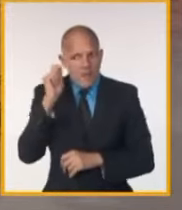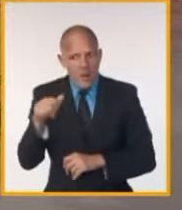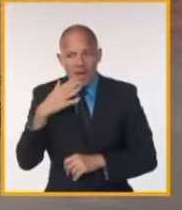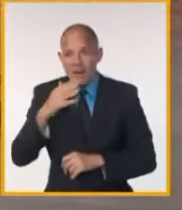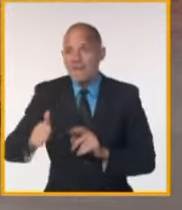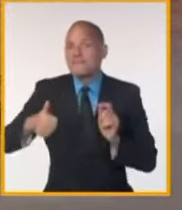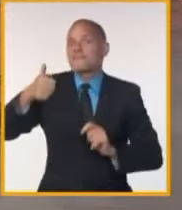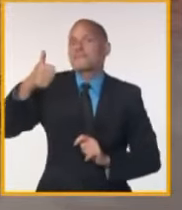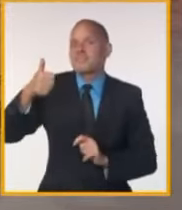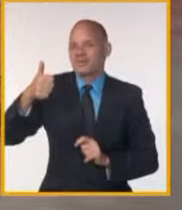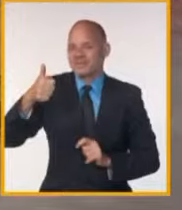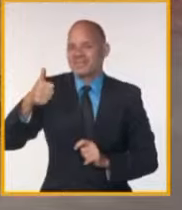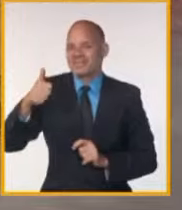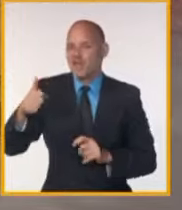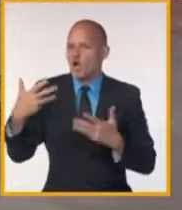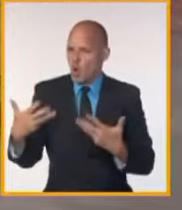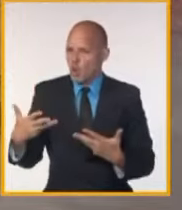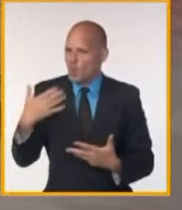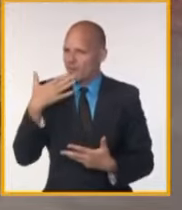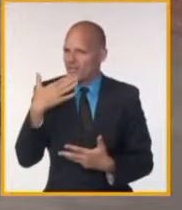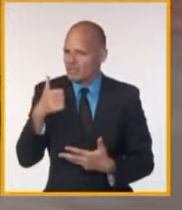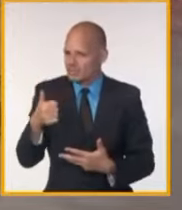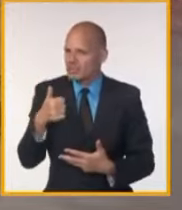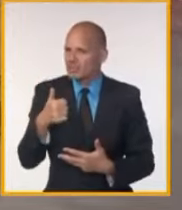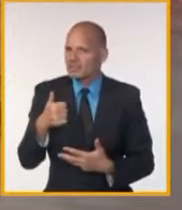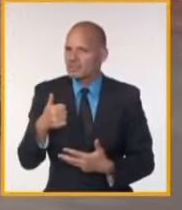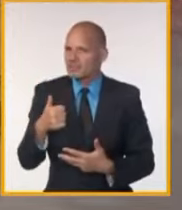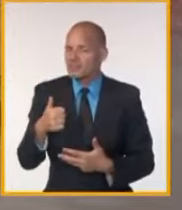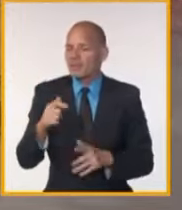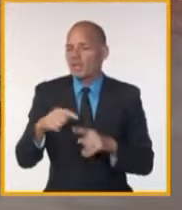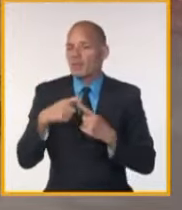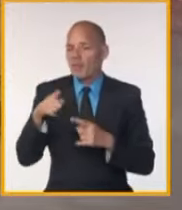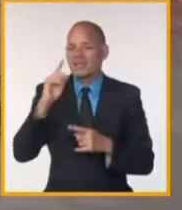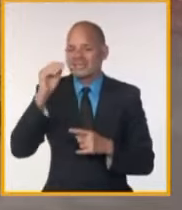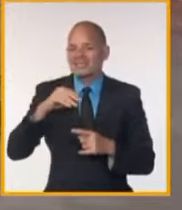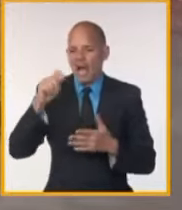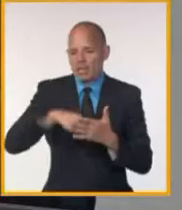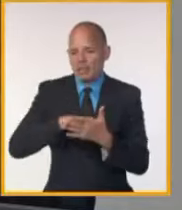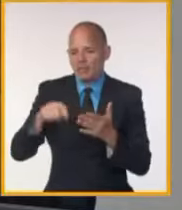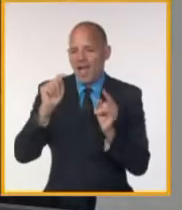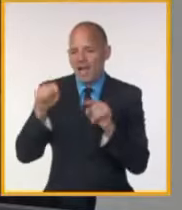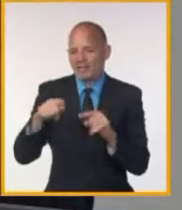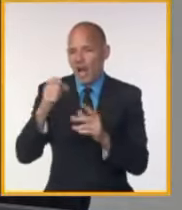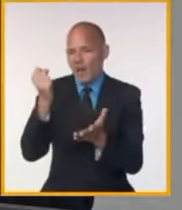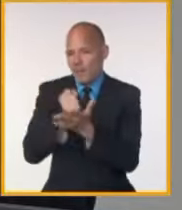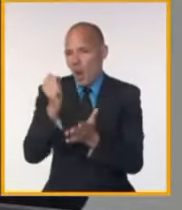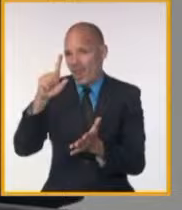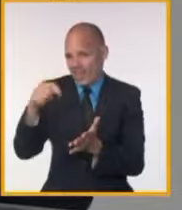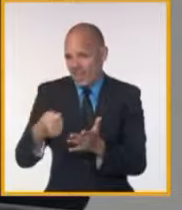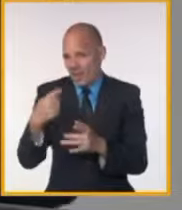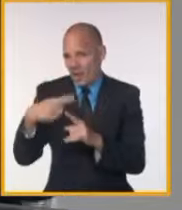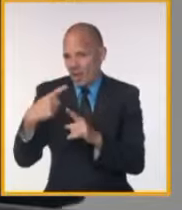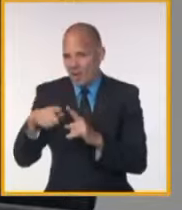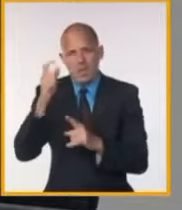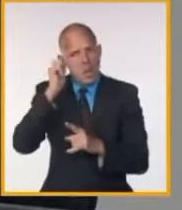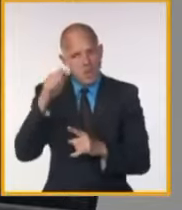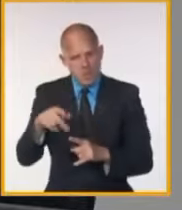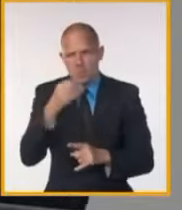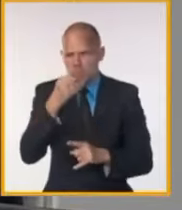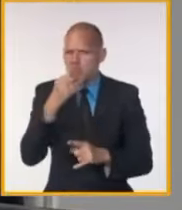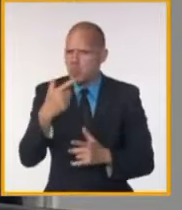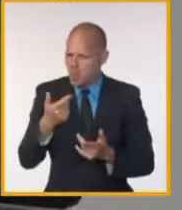popularidad en la asamblea donde se aprueban las leyes si tiene la posibilidad de hacer de manera legal